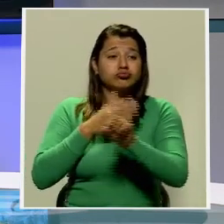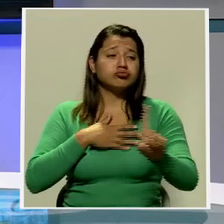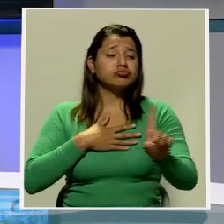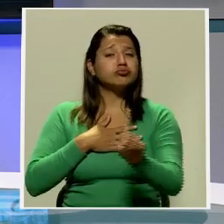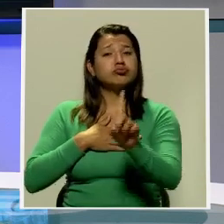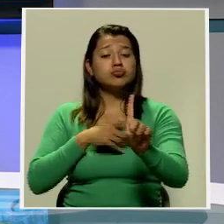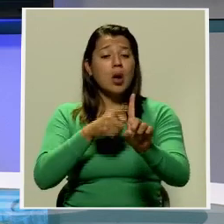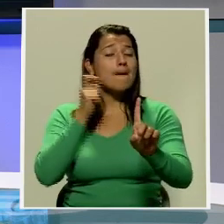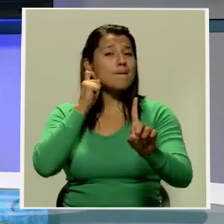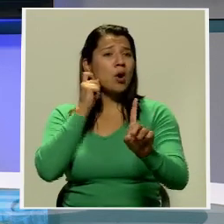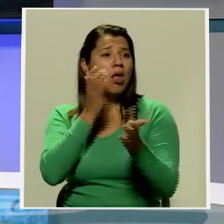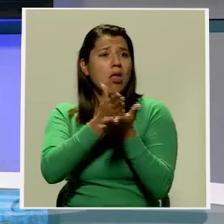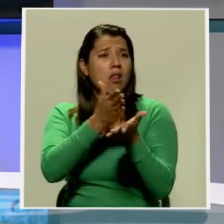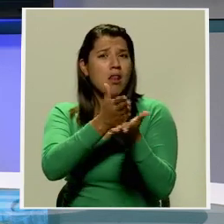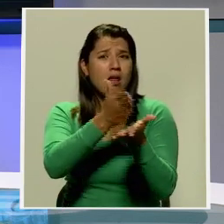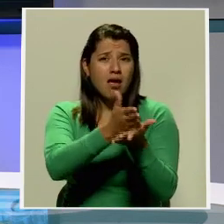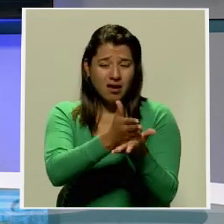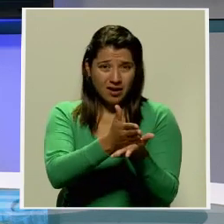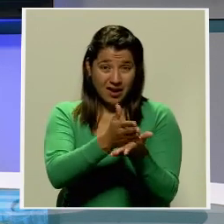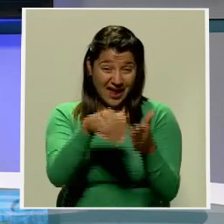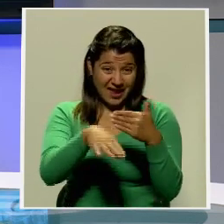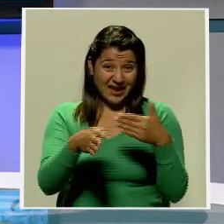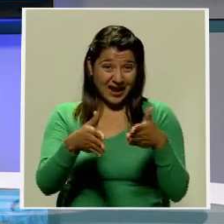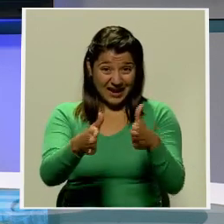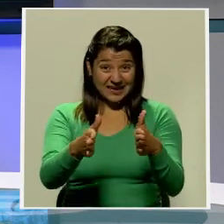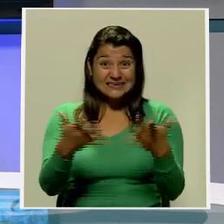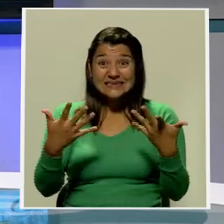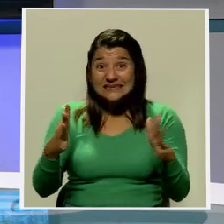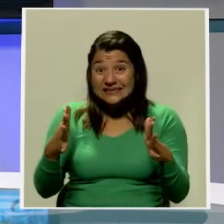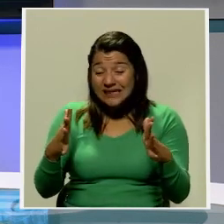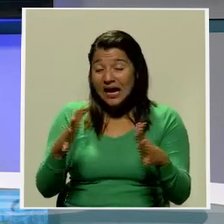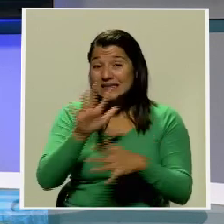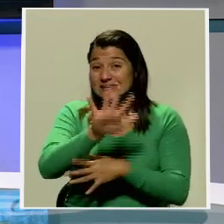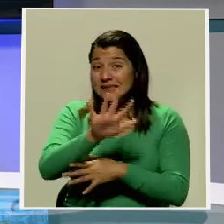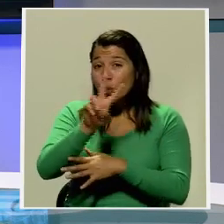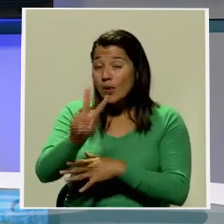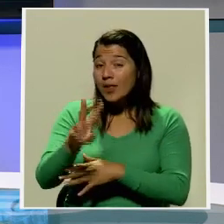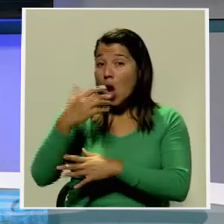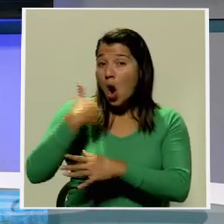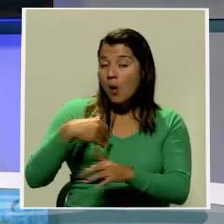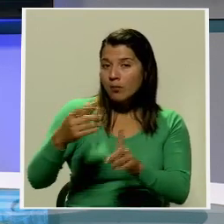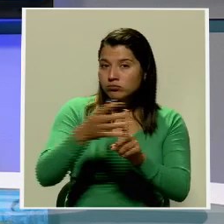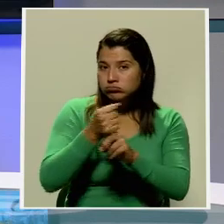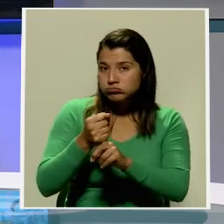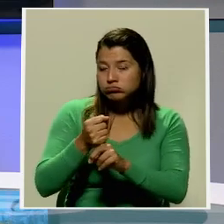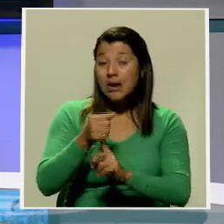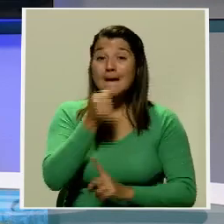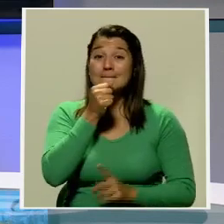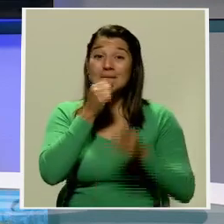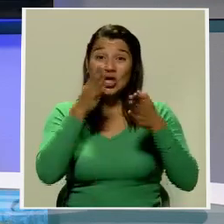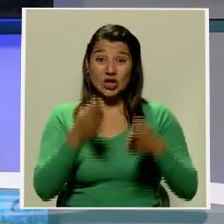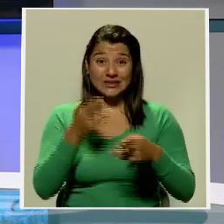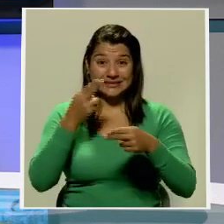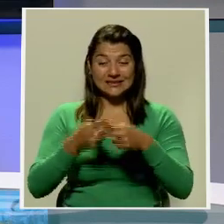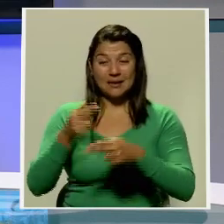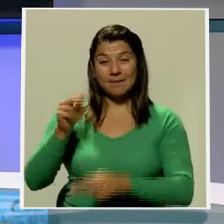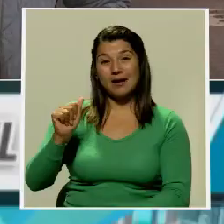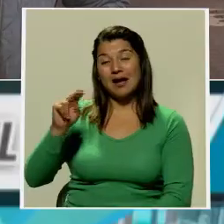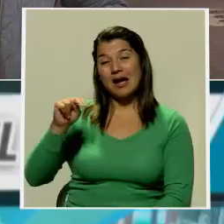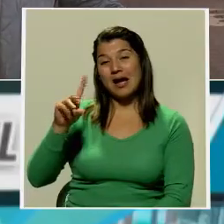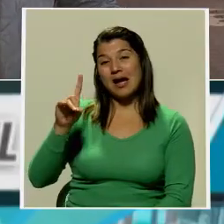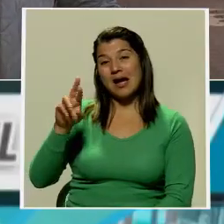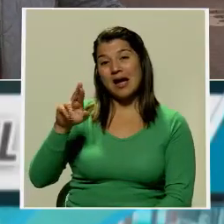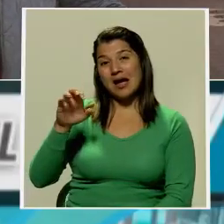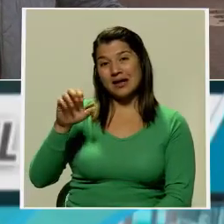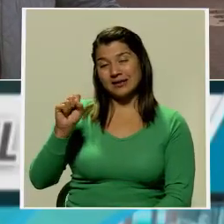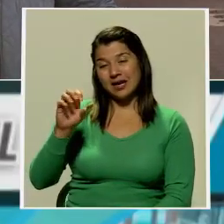la policía procesó a 52 acosadores. El periodista Andrés Ortiz nos tiene